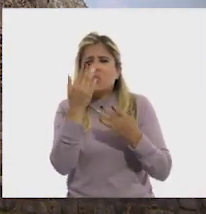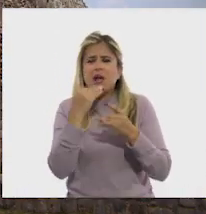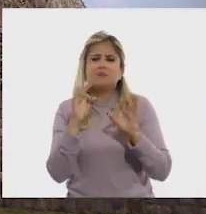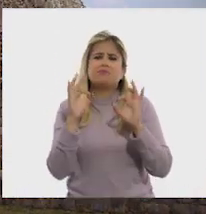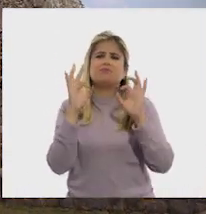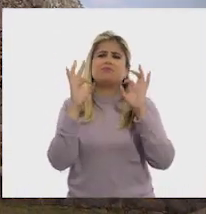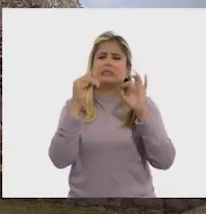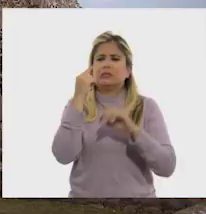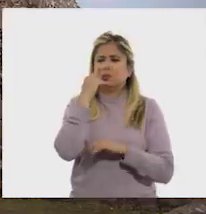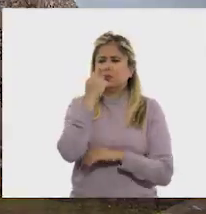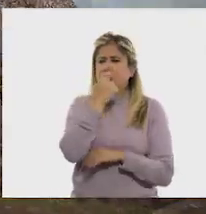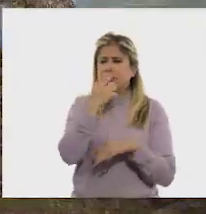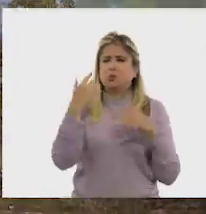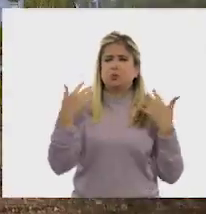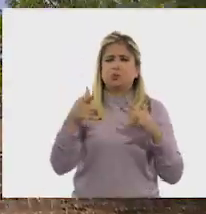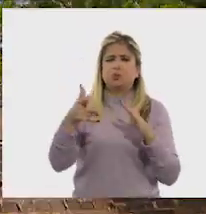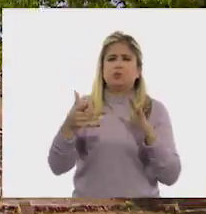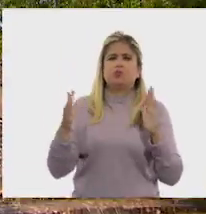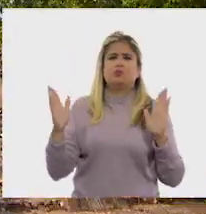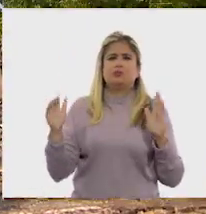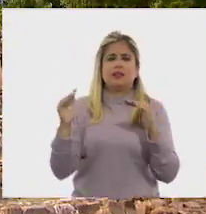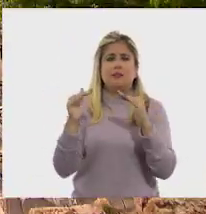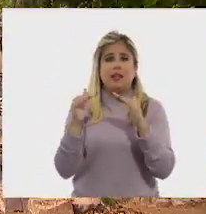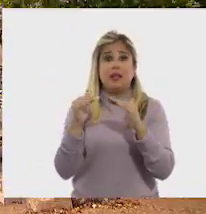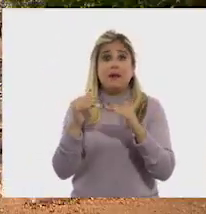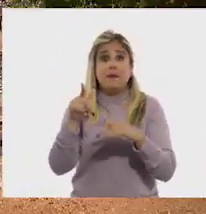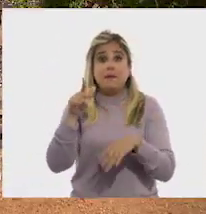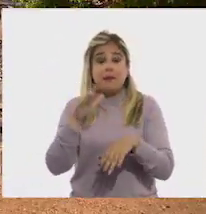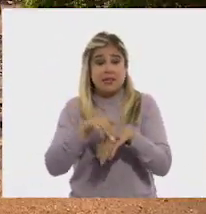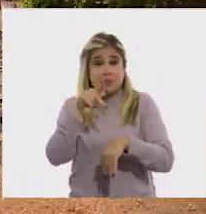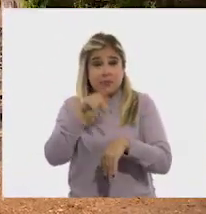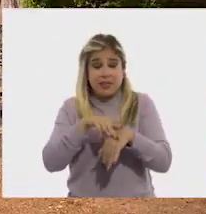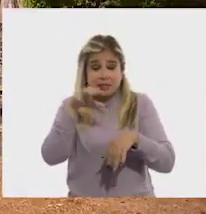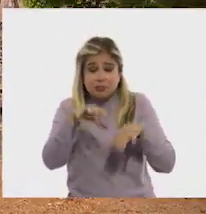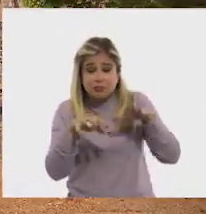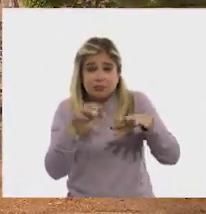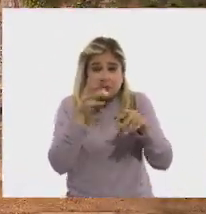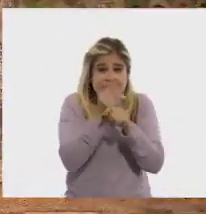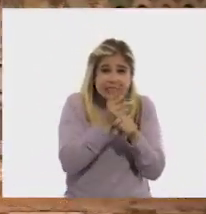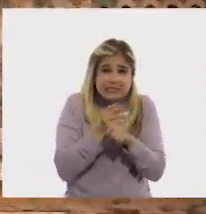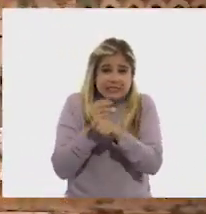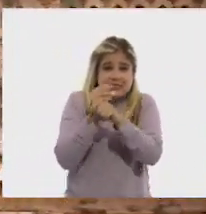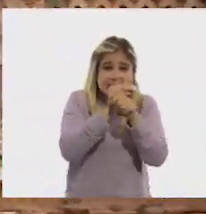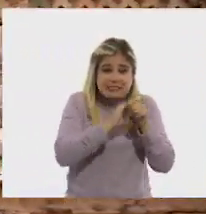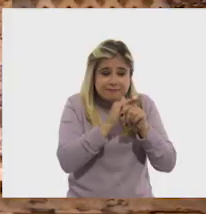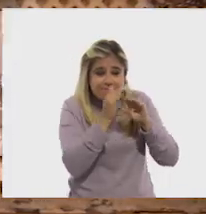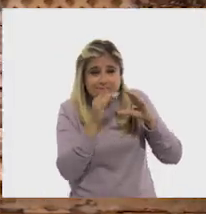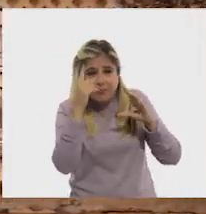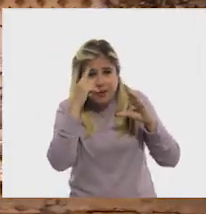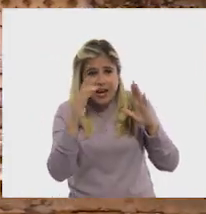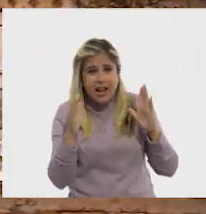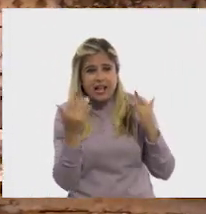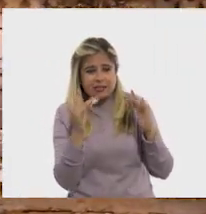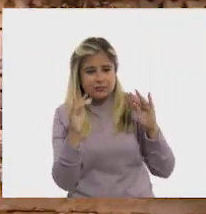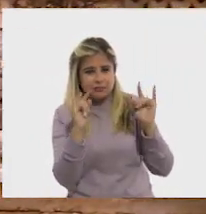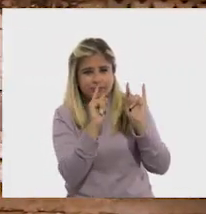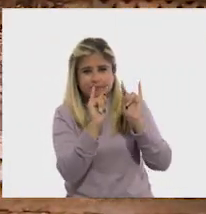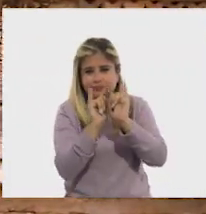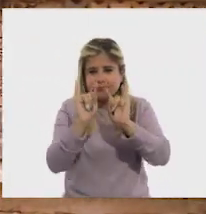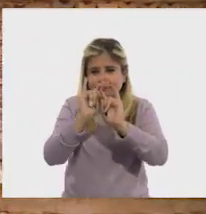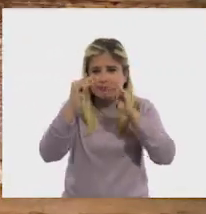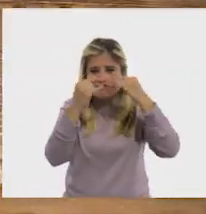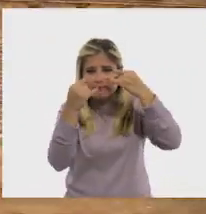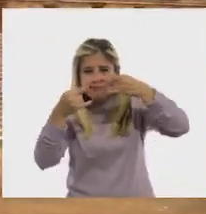de esta construcción. Son miles de pequeñas piedras pulidas y ajustadas para formar mosaicos geométricos